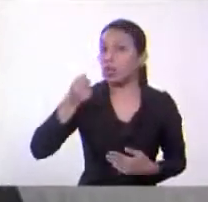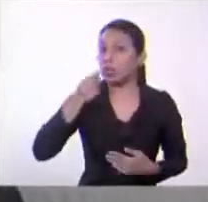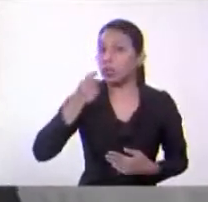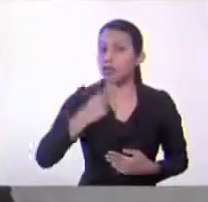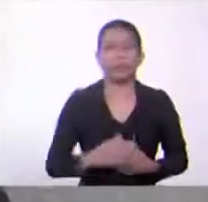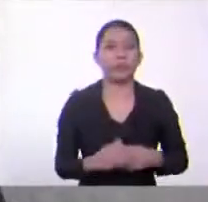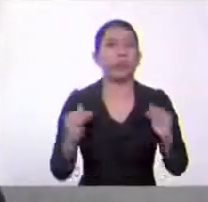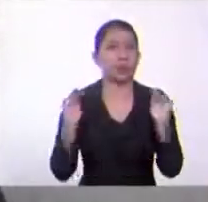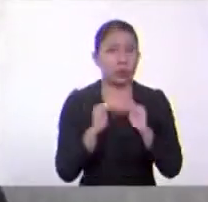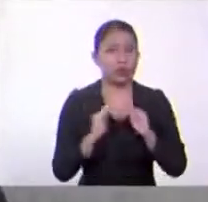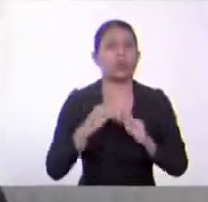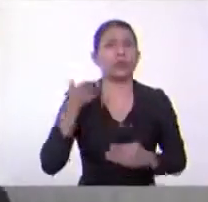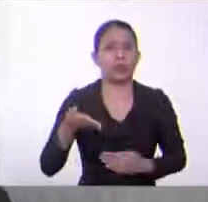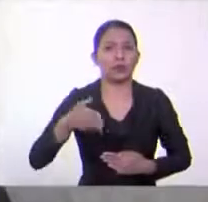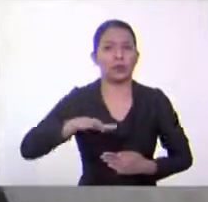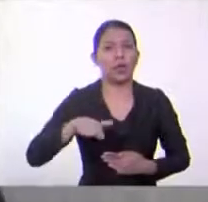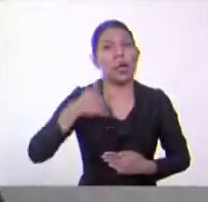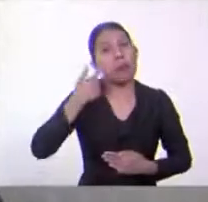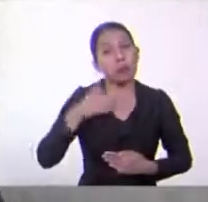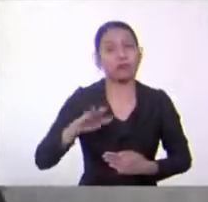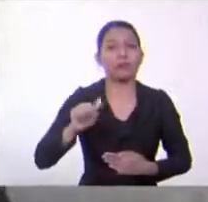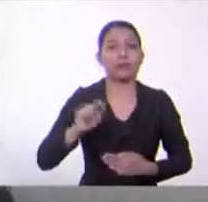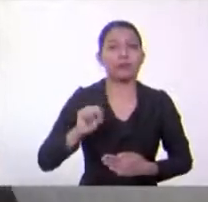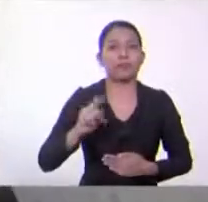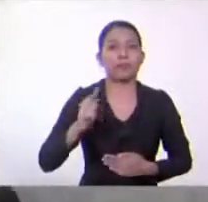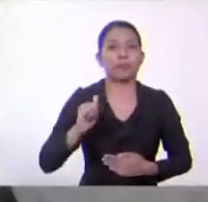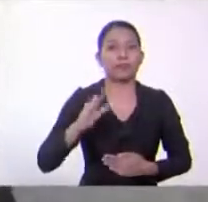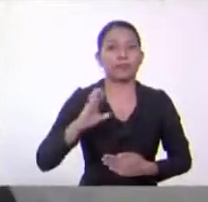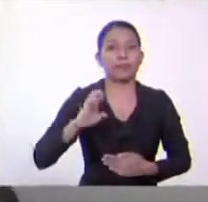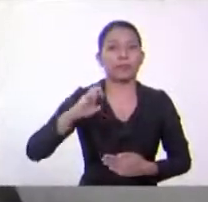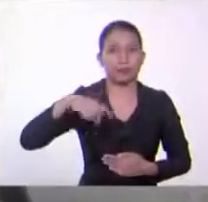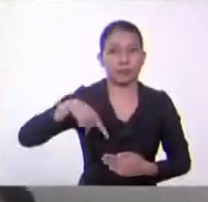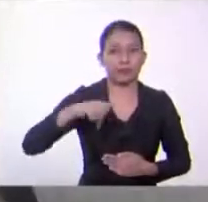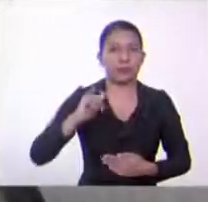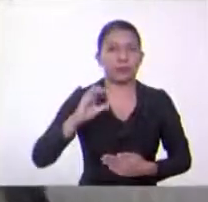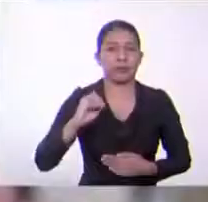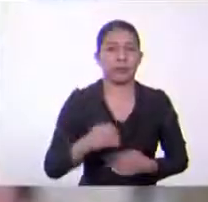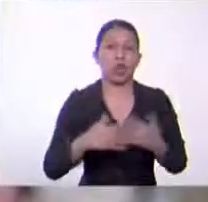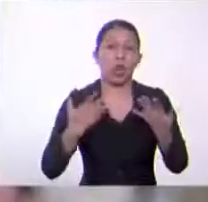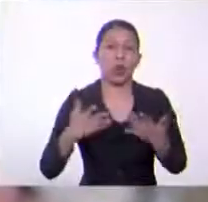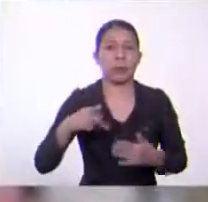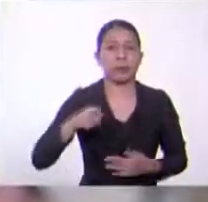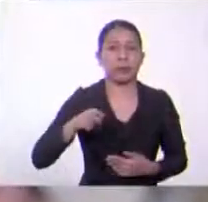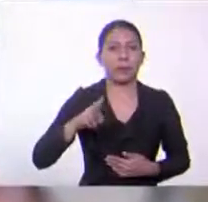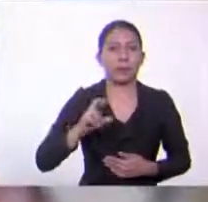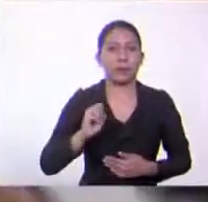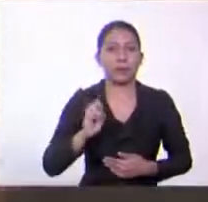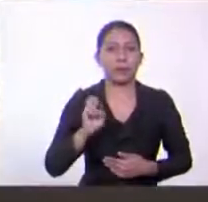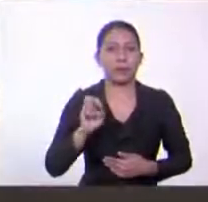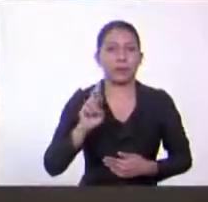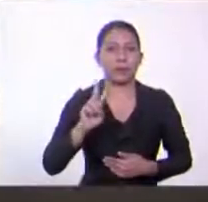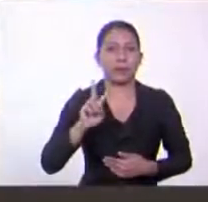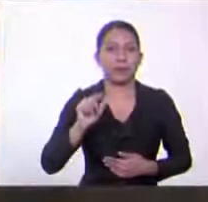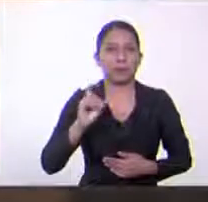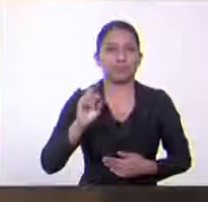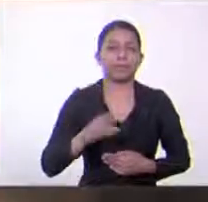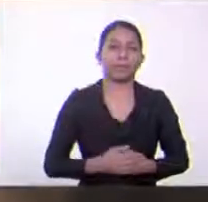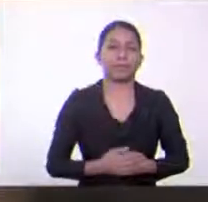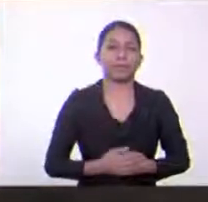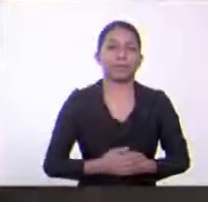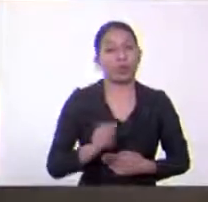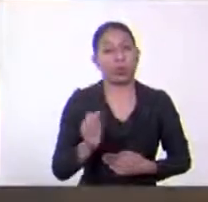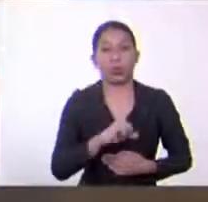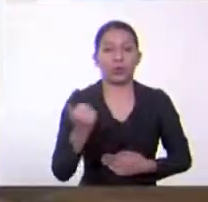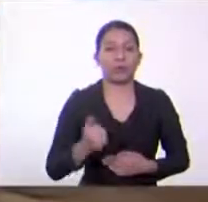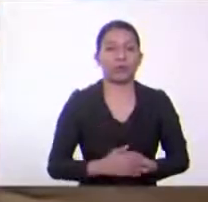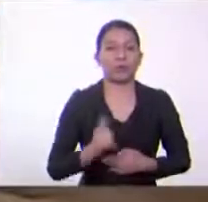También se utiliza como antiséptico y preservador. Las cetonas se utilizan